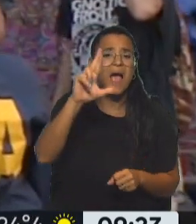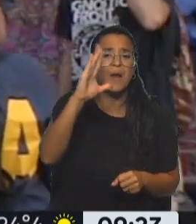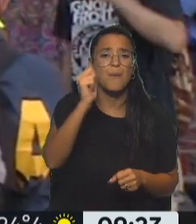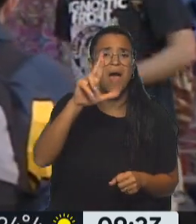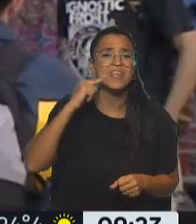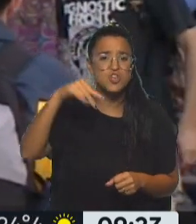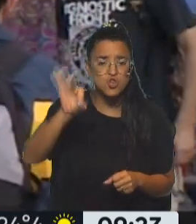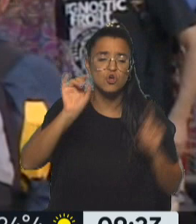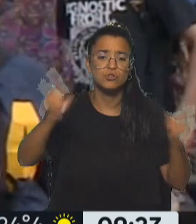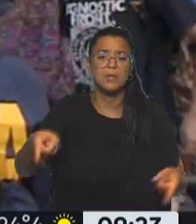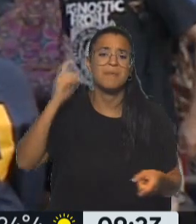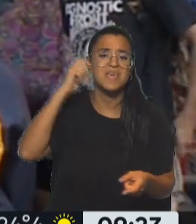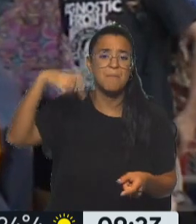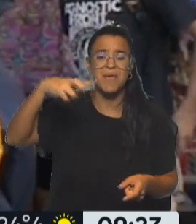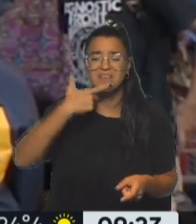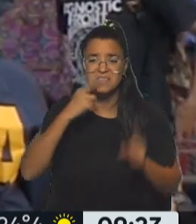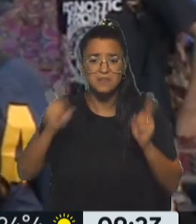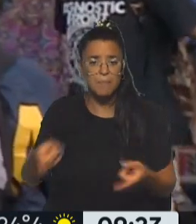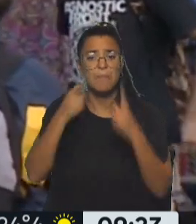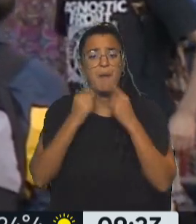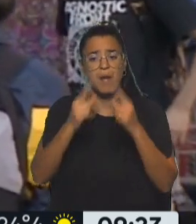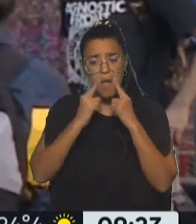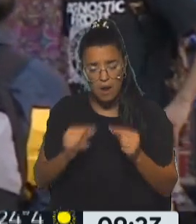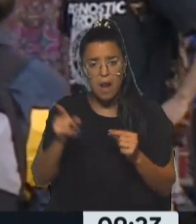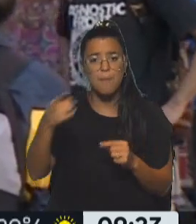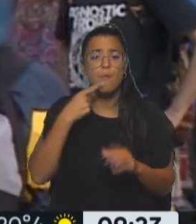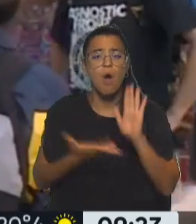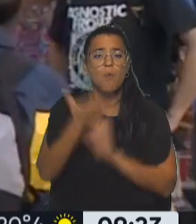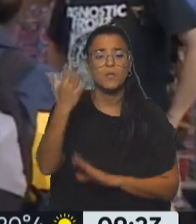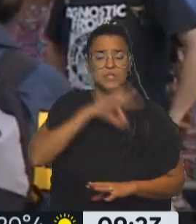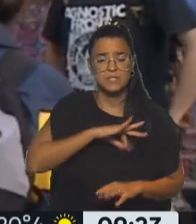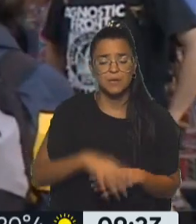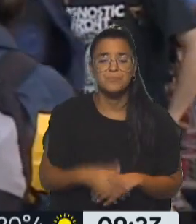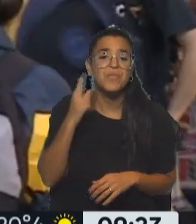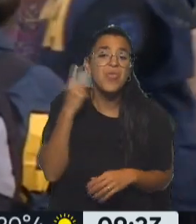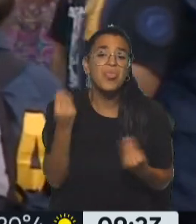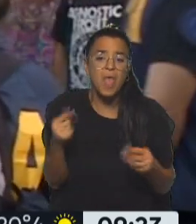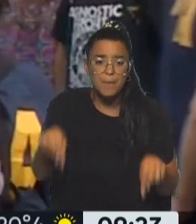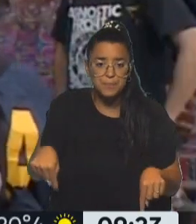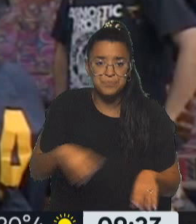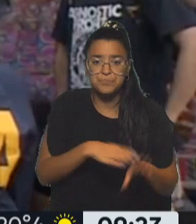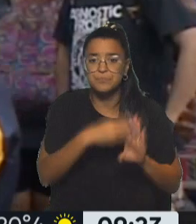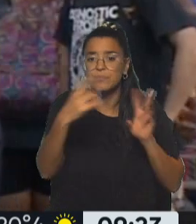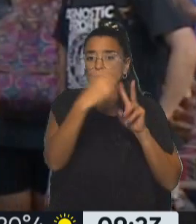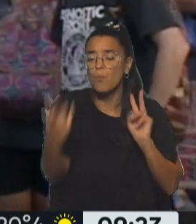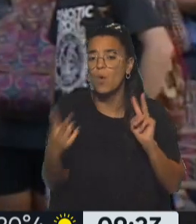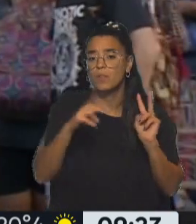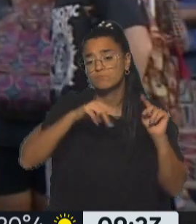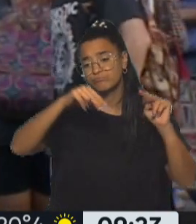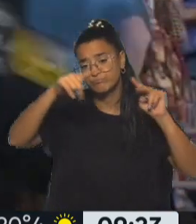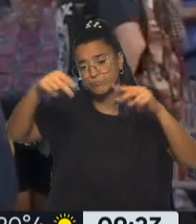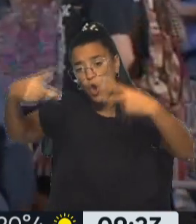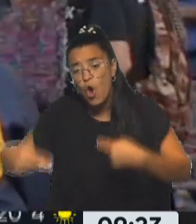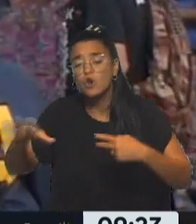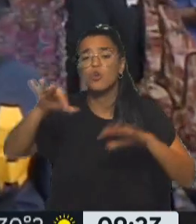trabajadores también de GPS, que bueno, están reclamando por aumento de salario. ¿Cuál es la idea? ¿Atravesar el puente, cortarlo,